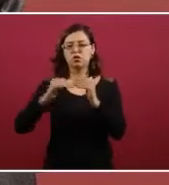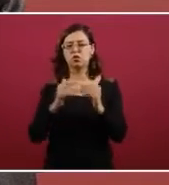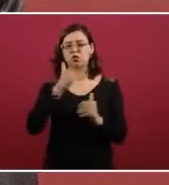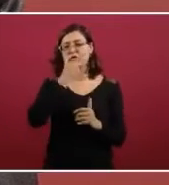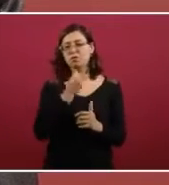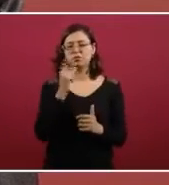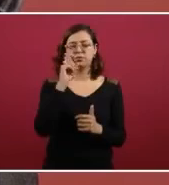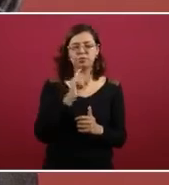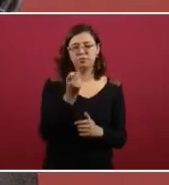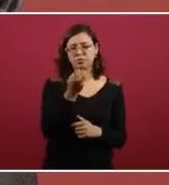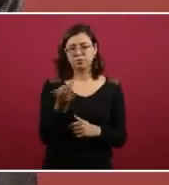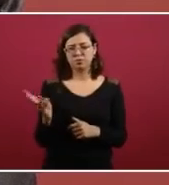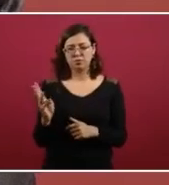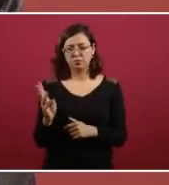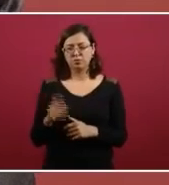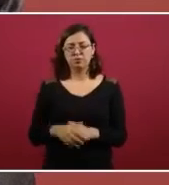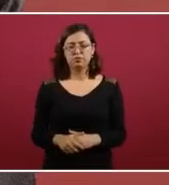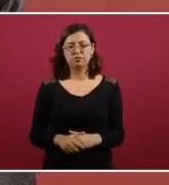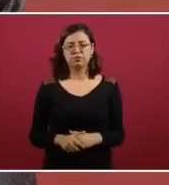y mujeres.